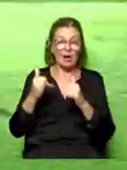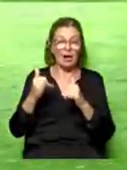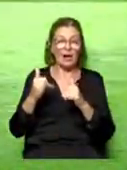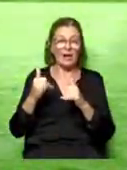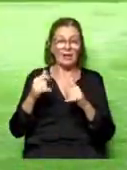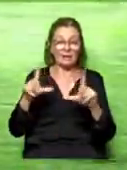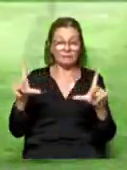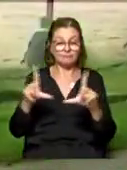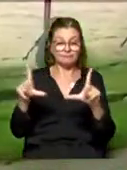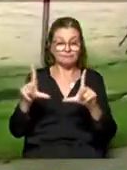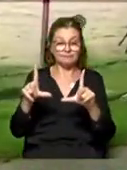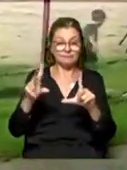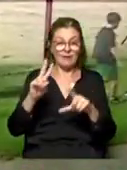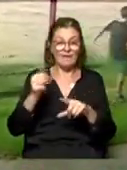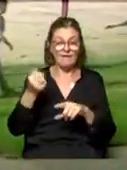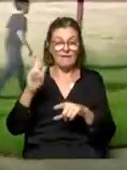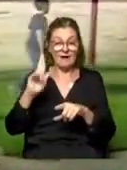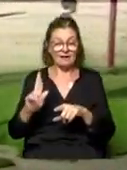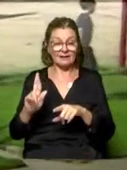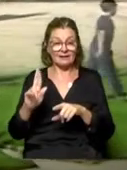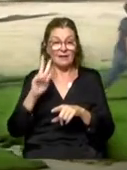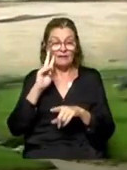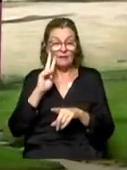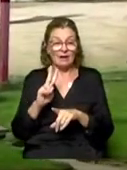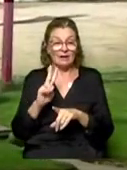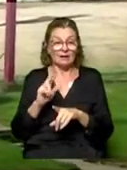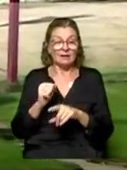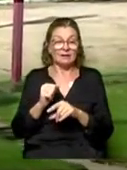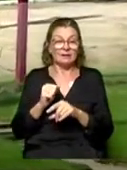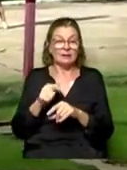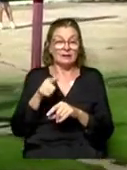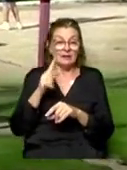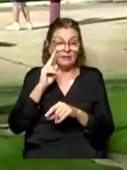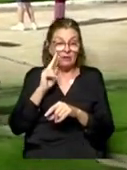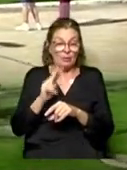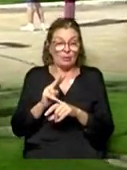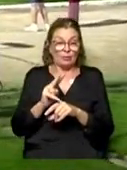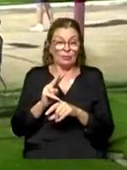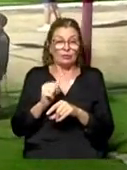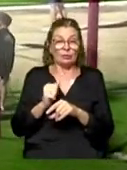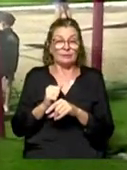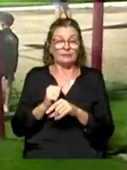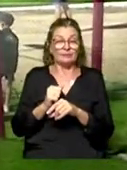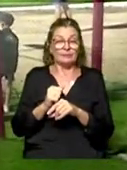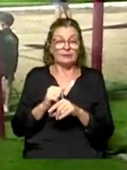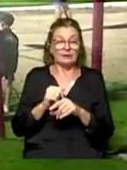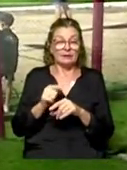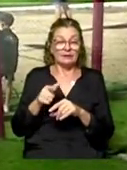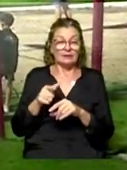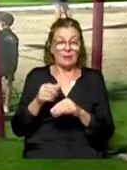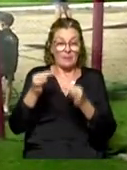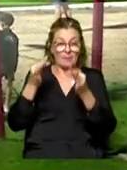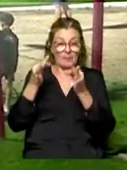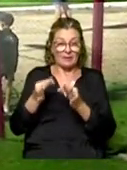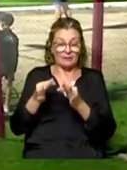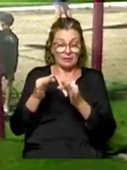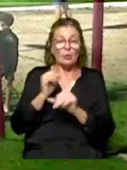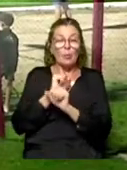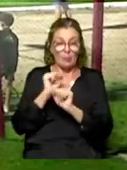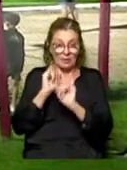VAR. Van a ver la reiteración del trazado de líneas. Ahí está la devolución, está perfectamente